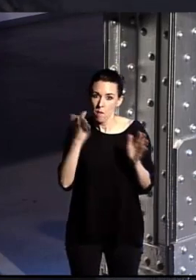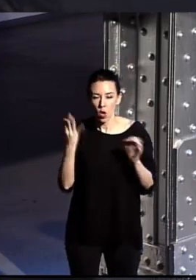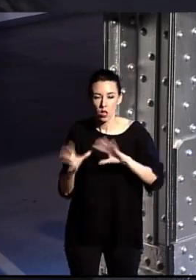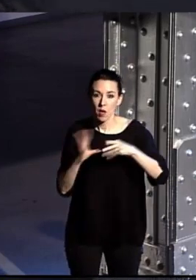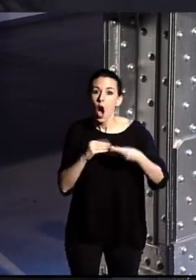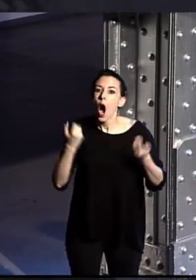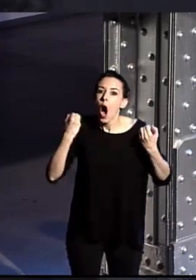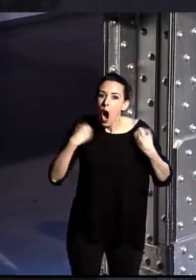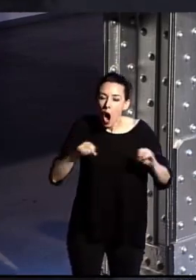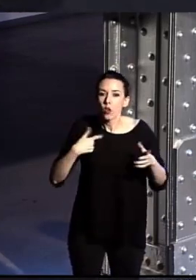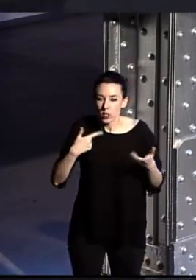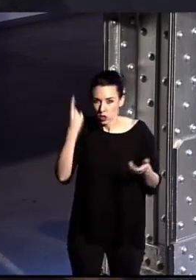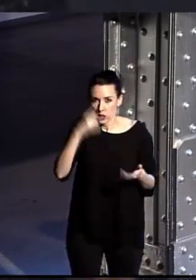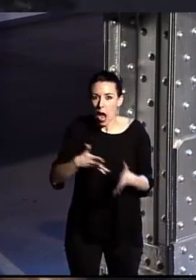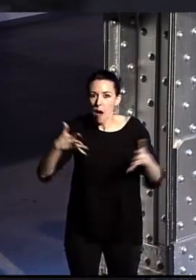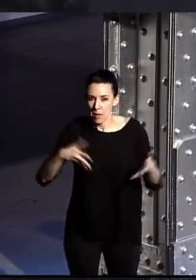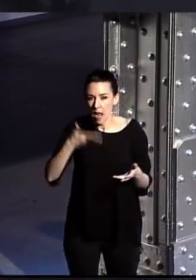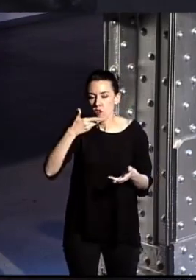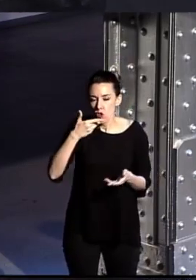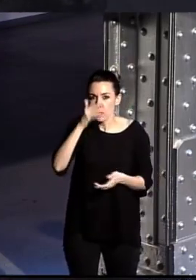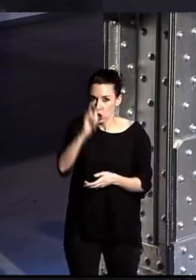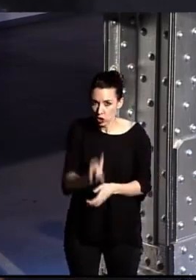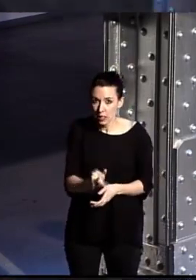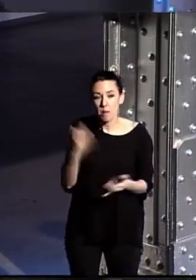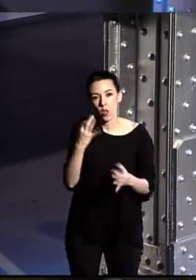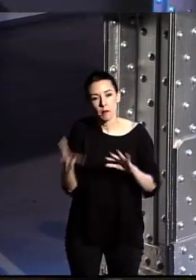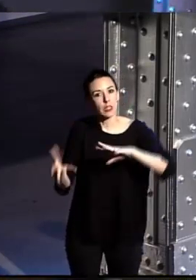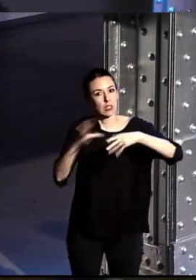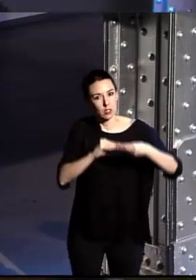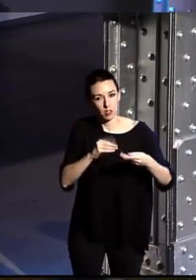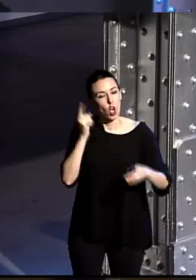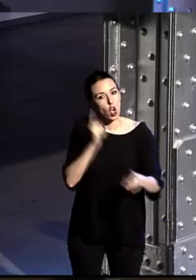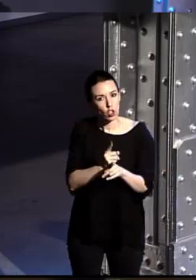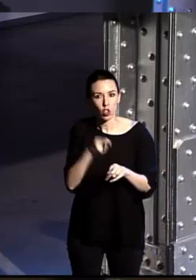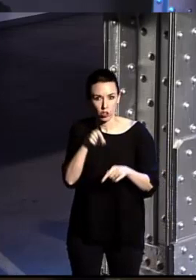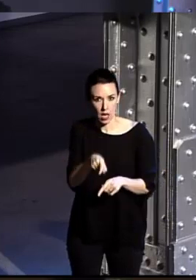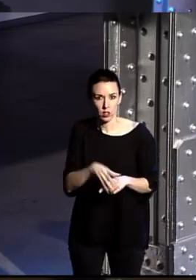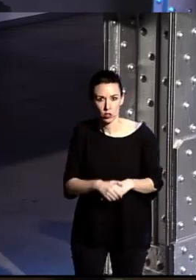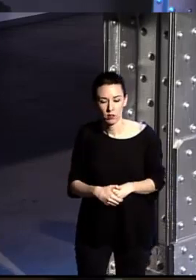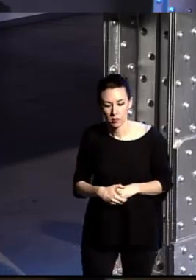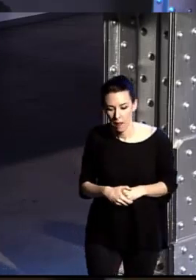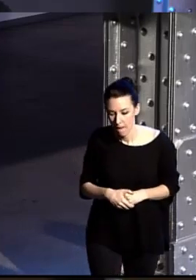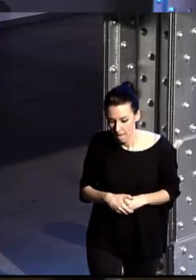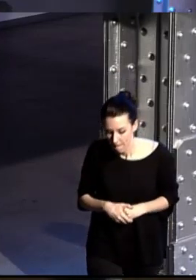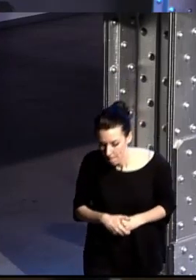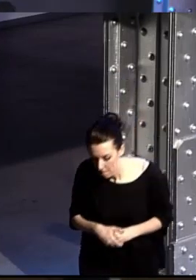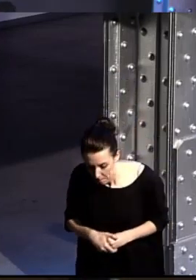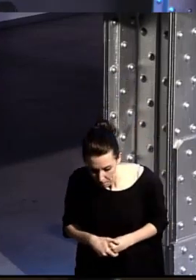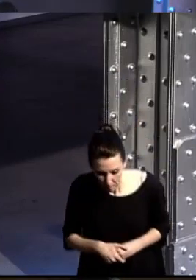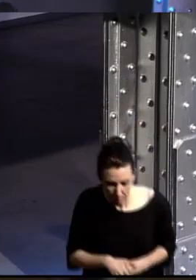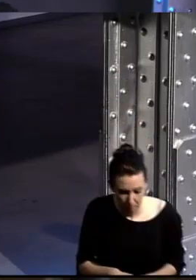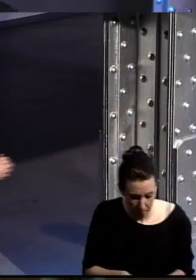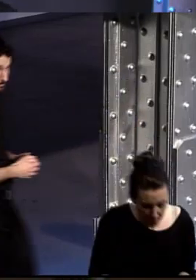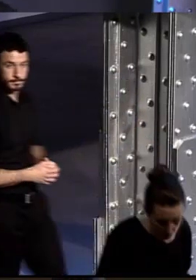sea muy partidaria de ampliar siempre el conocimiento, pero yo normalmente estoy en contra de esas piruetas. Esto que dice Almudena lo